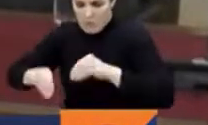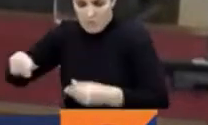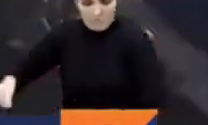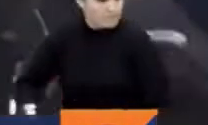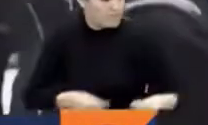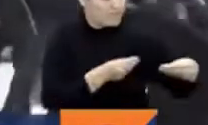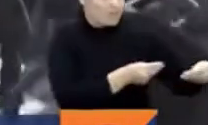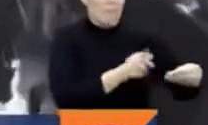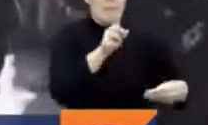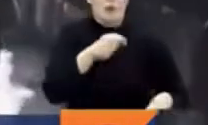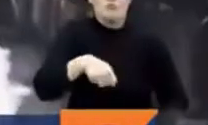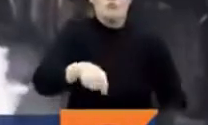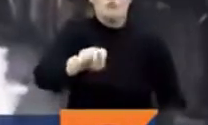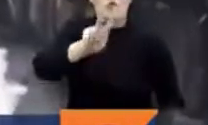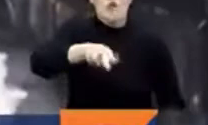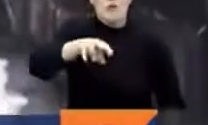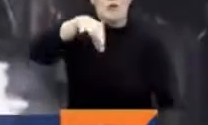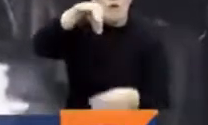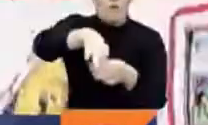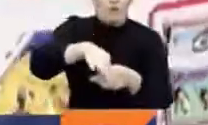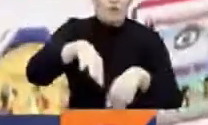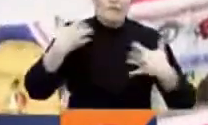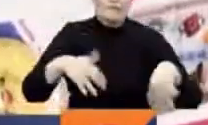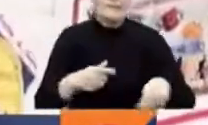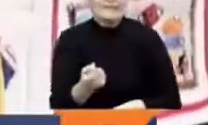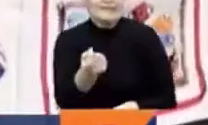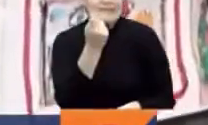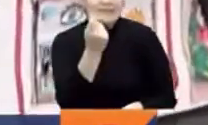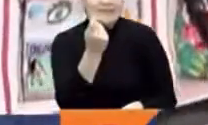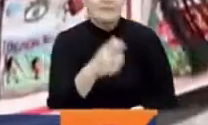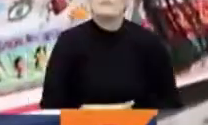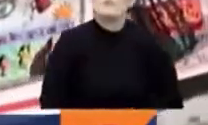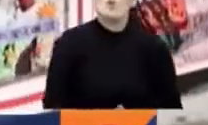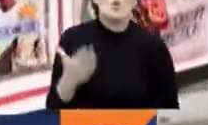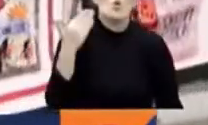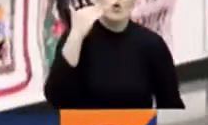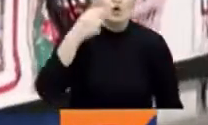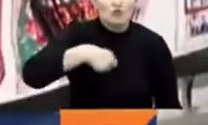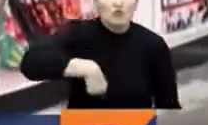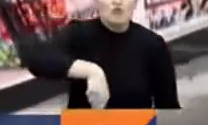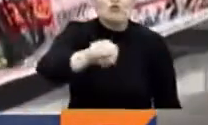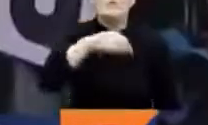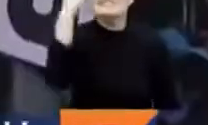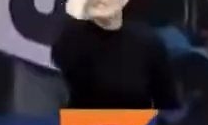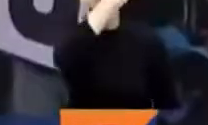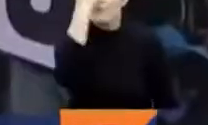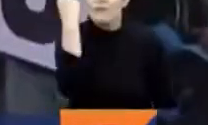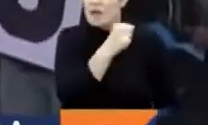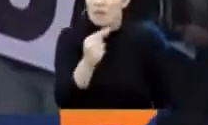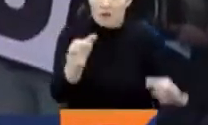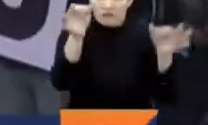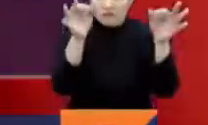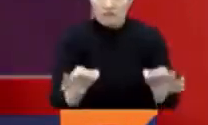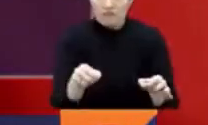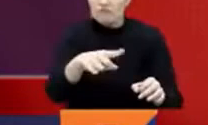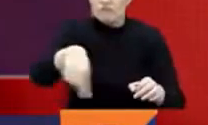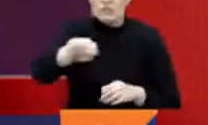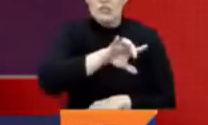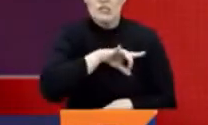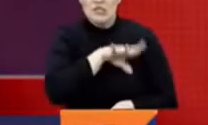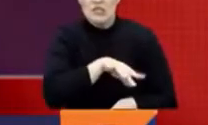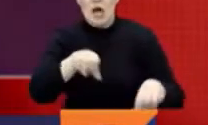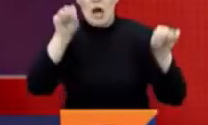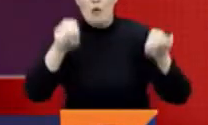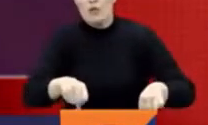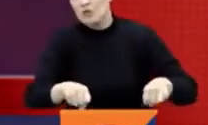en 2 meses. El 4 de septiembre, en un plebiscito, los chilenos expresarán su aprobación. Según la